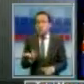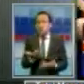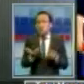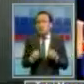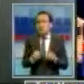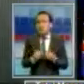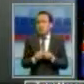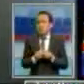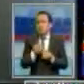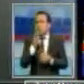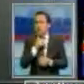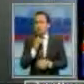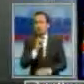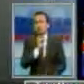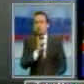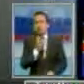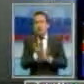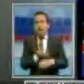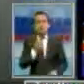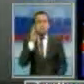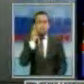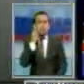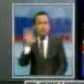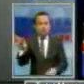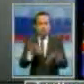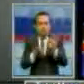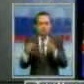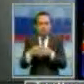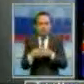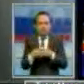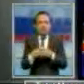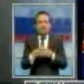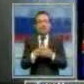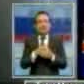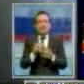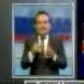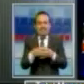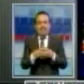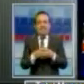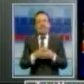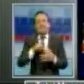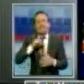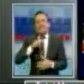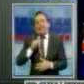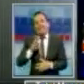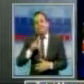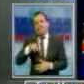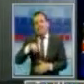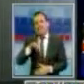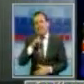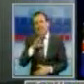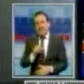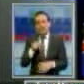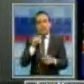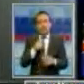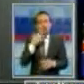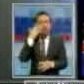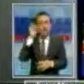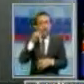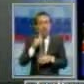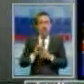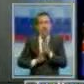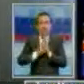Yo creo que si no, yo creo que sí, sí hay. Pues yo creo que sí hay. Si el punto, no quiero hacer un juicio de valor, lo que quiero decir es que yo creo que estamos en una etapa de desarrollo de la